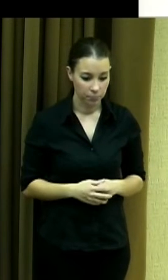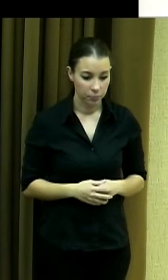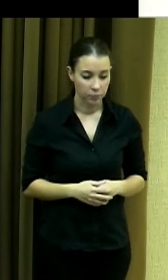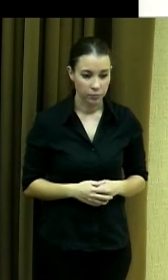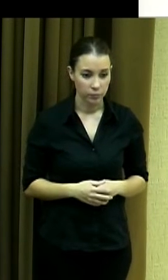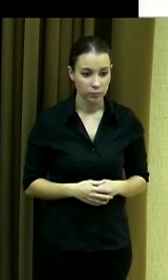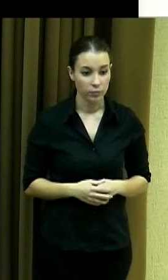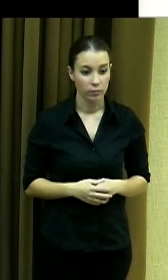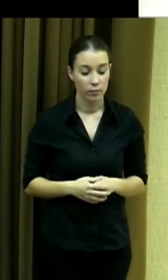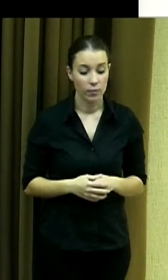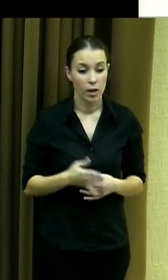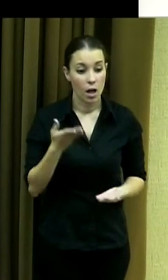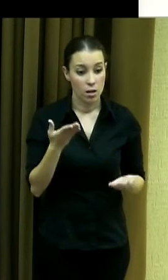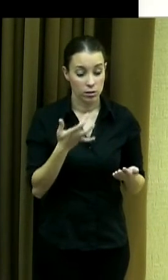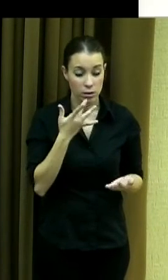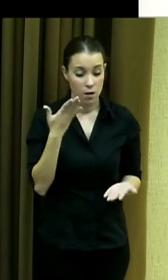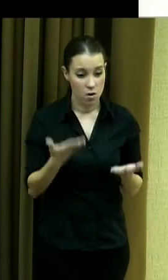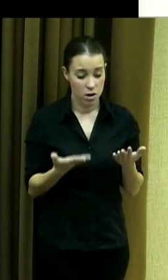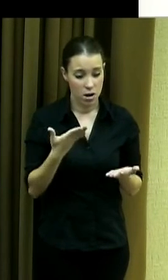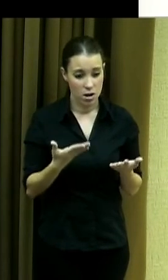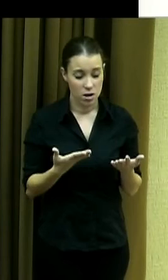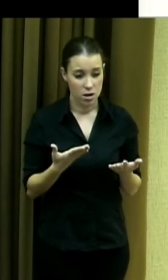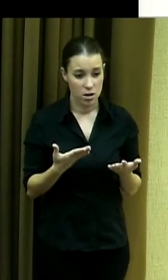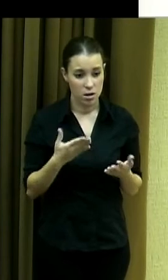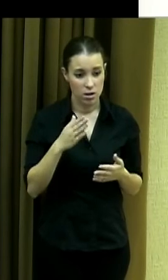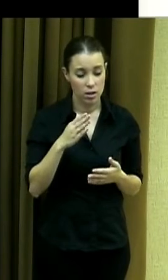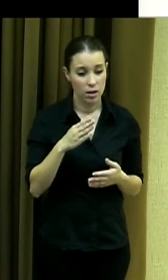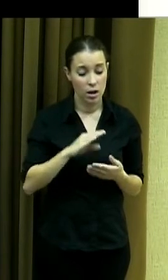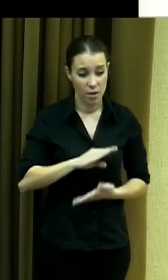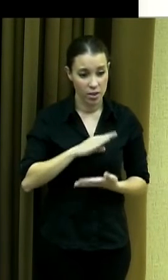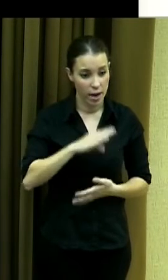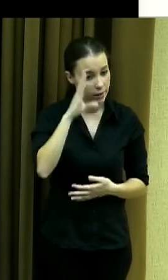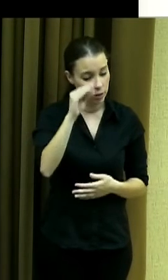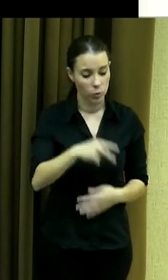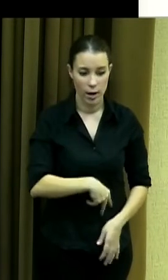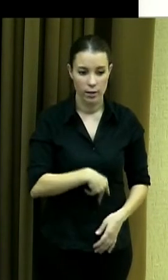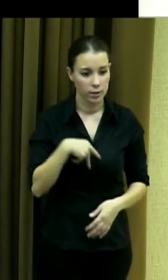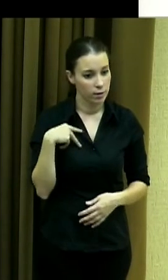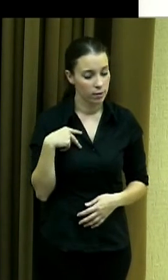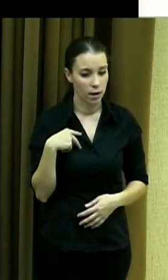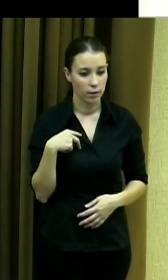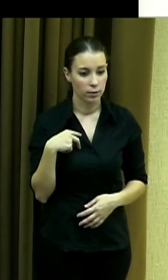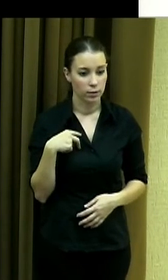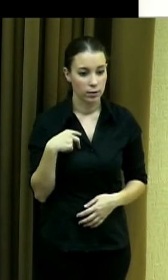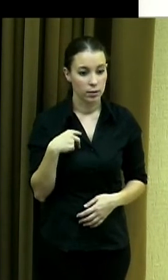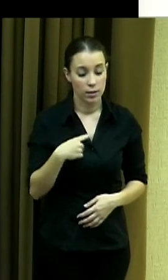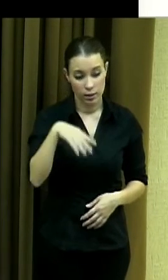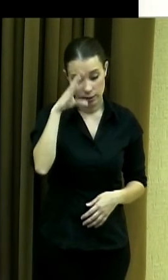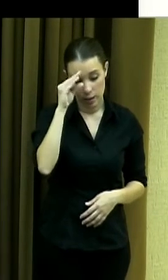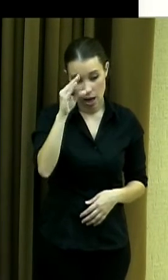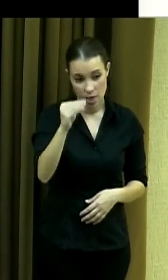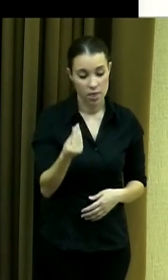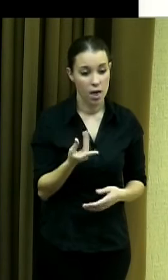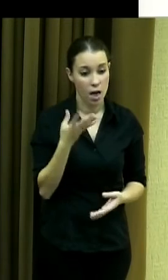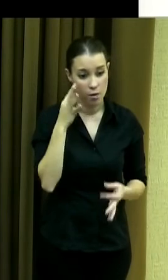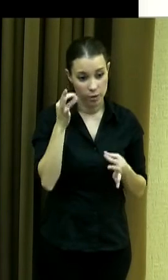Bien, a la hora de valorar la discapacidad intelectual en general y la inteligencia límite en particular, pues se va a hacer